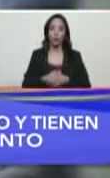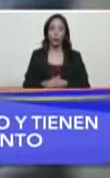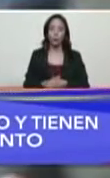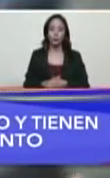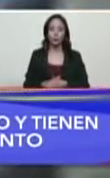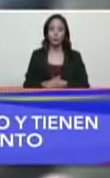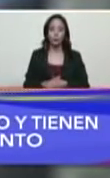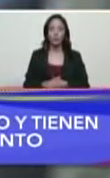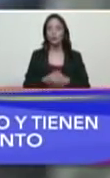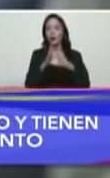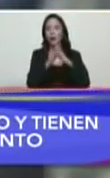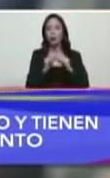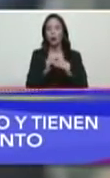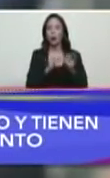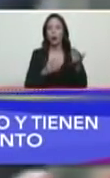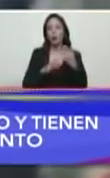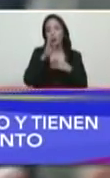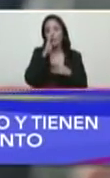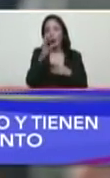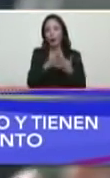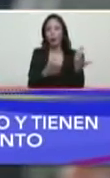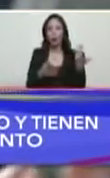cartera bancaria de turismo.